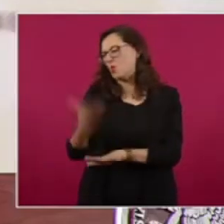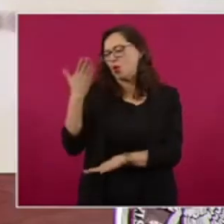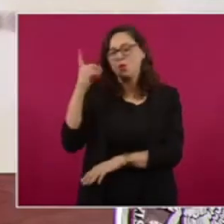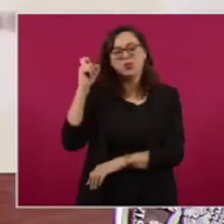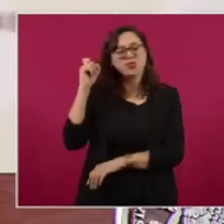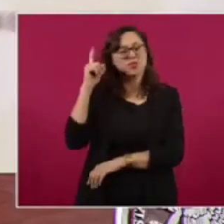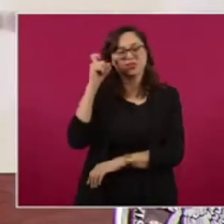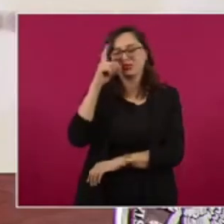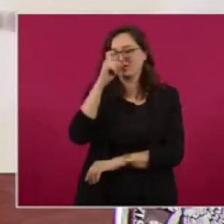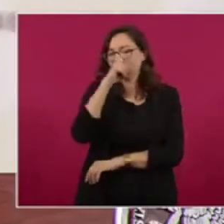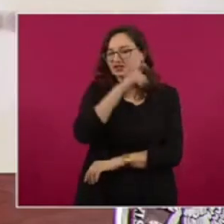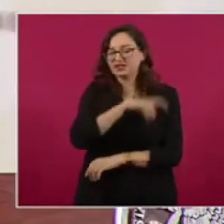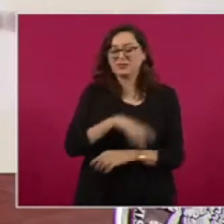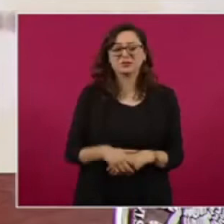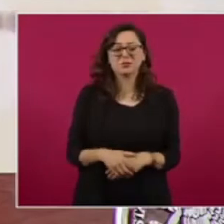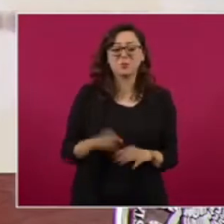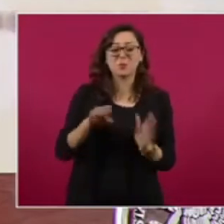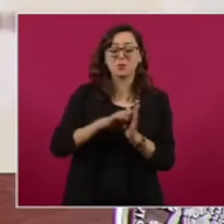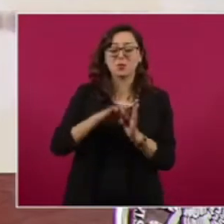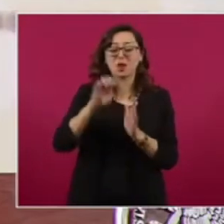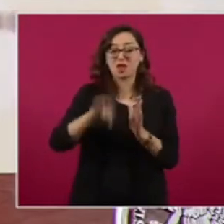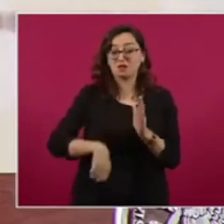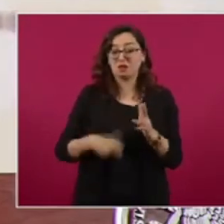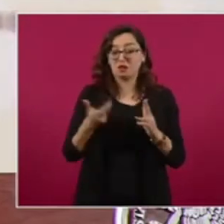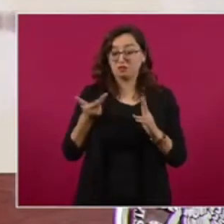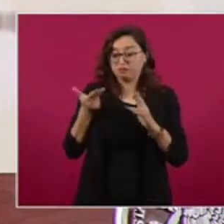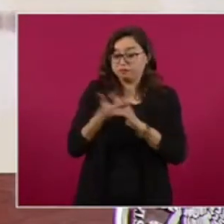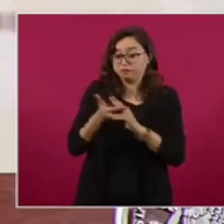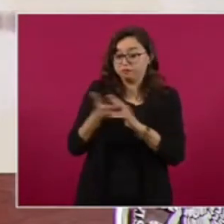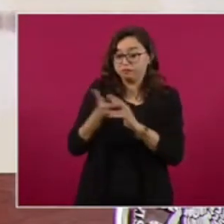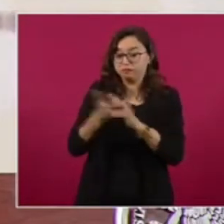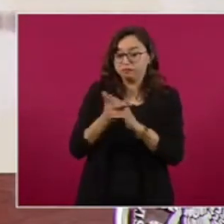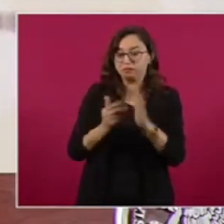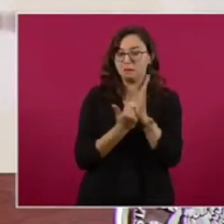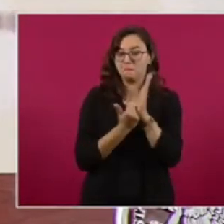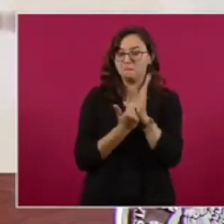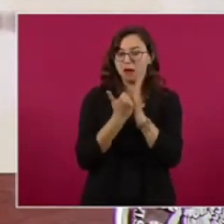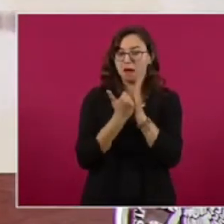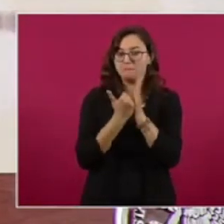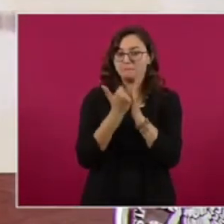detener el incremento en homicidios,